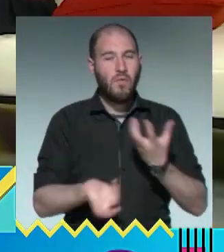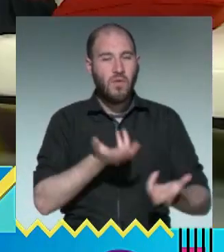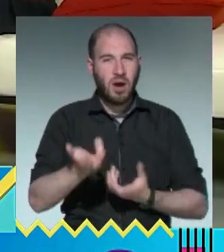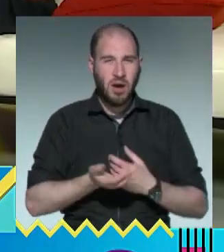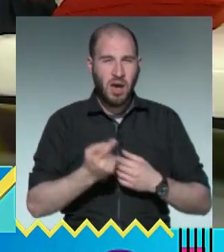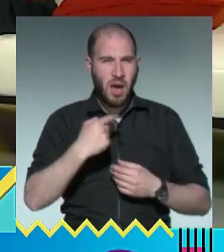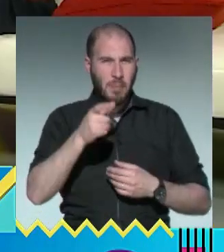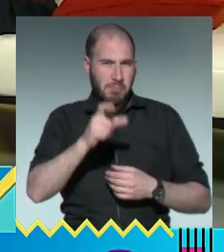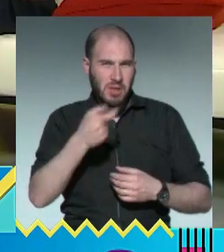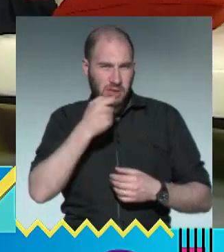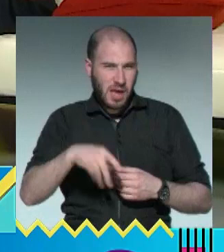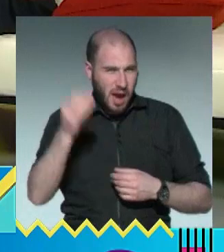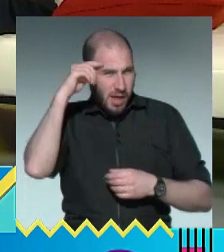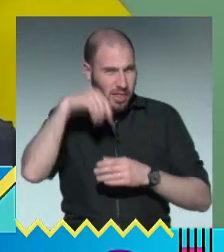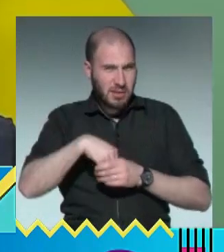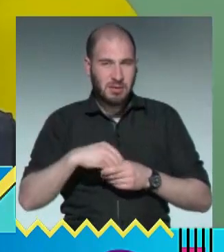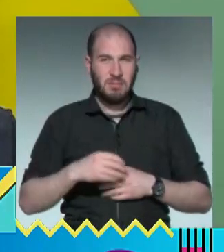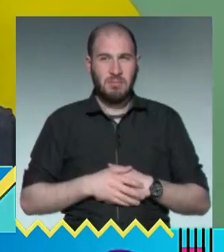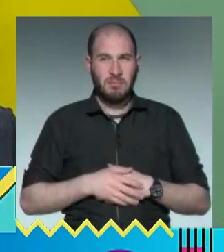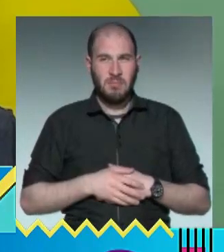¿La tenemos los mendocinos o no?